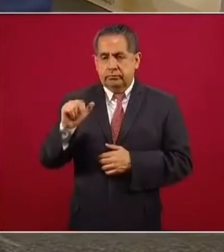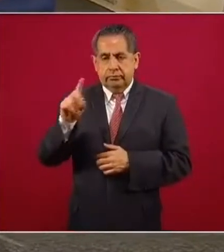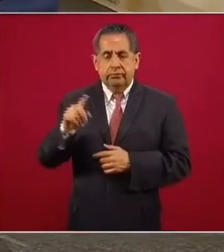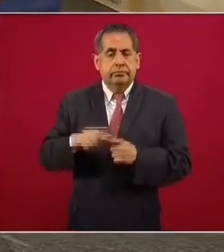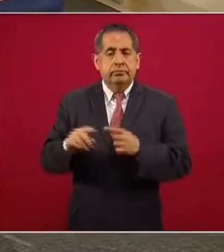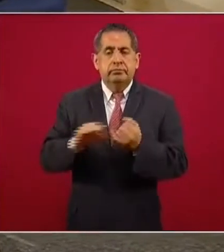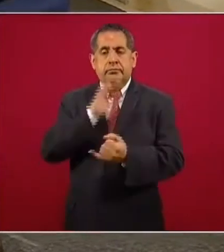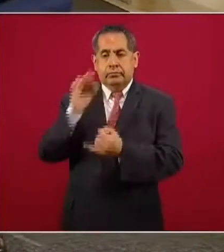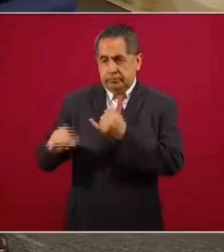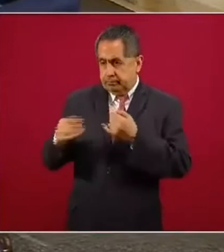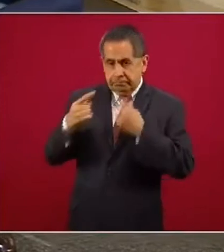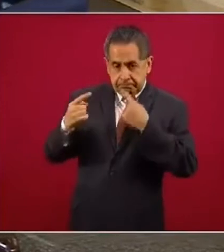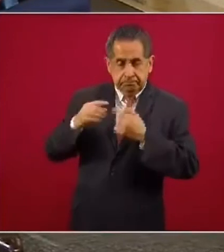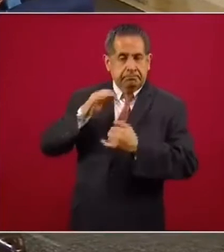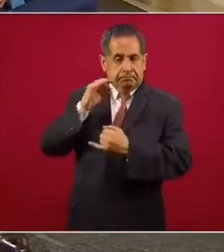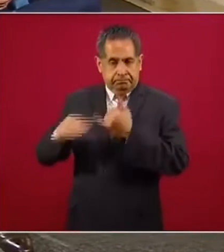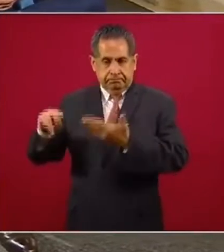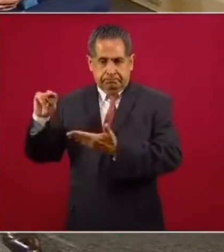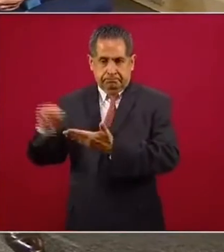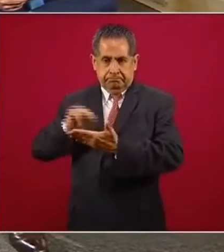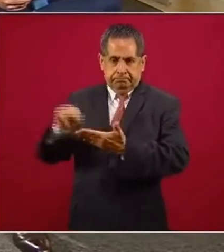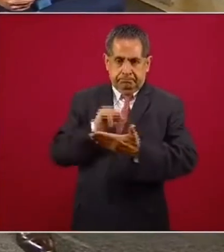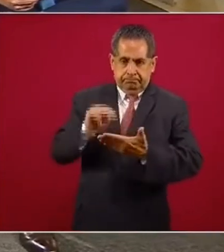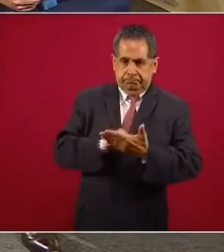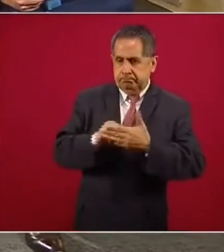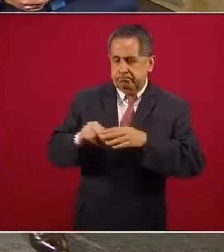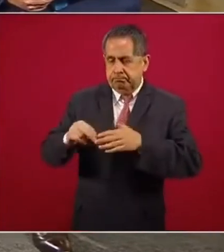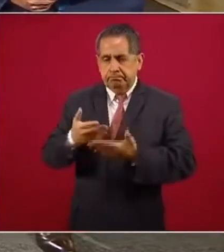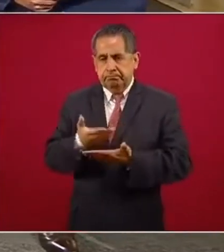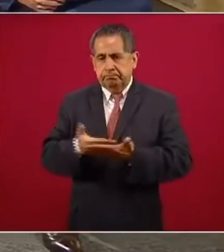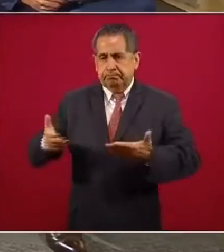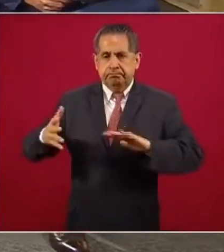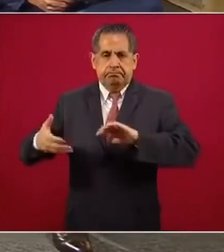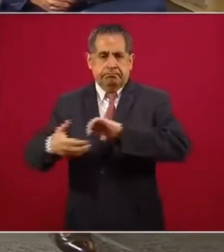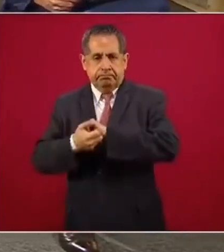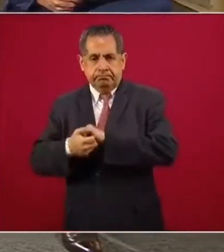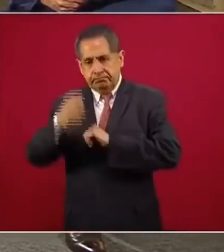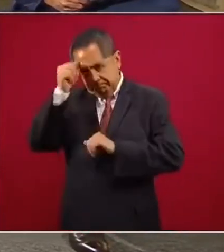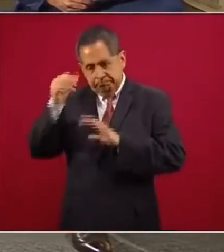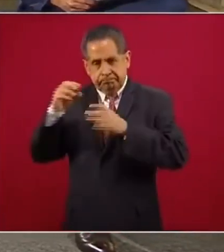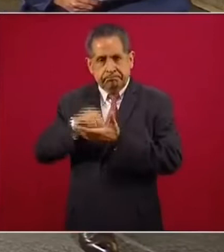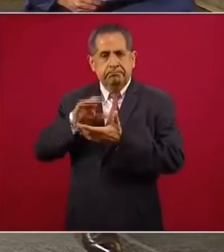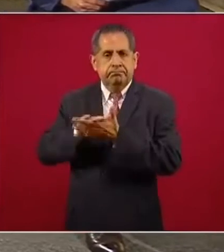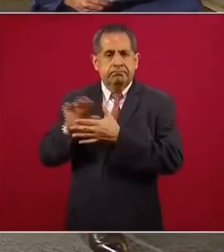al final firmamos el contrato o convenio